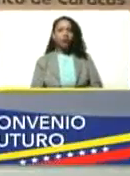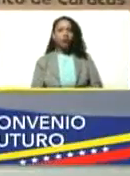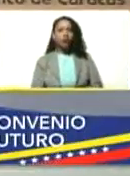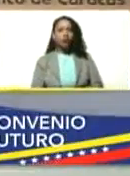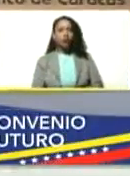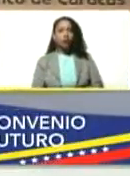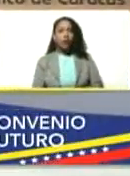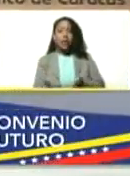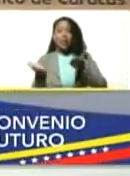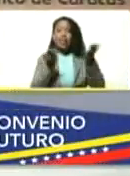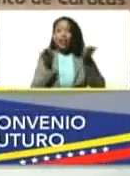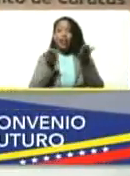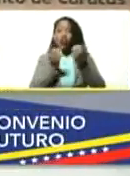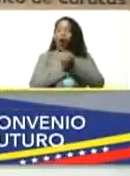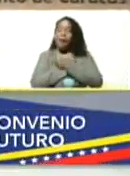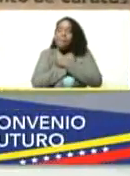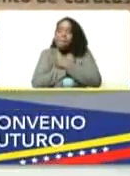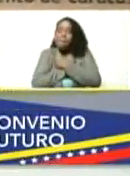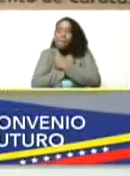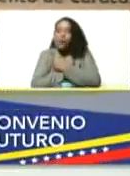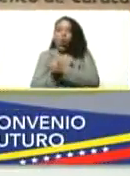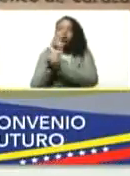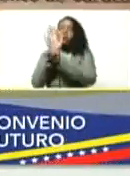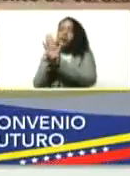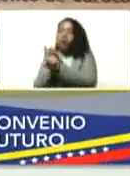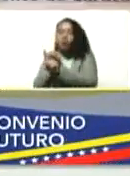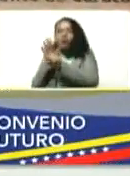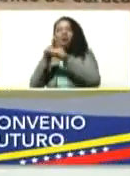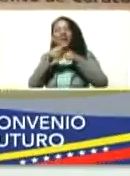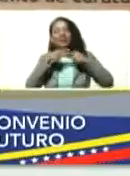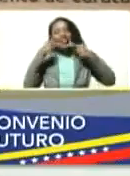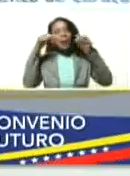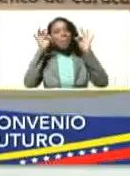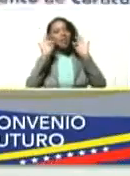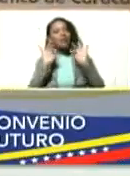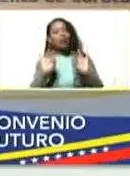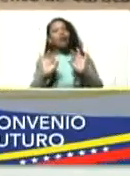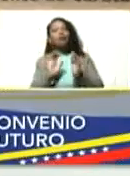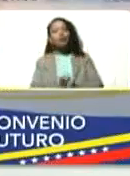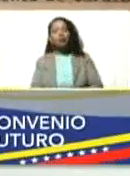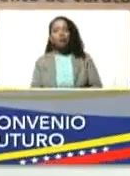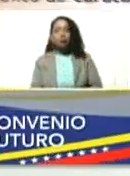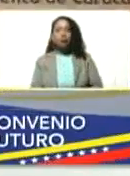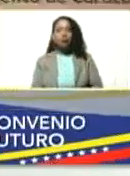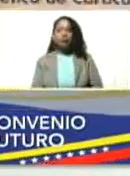El servicio amoroso, sonriente, especial.